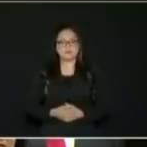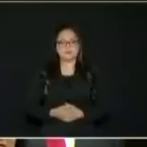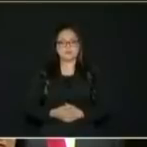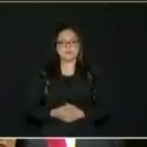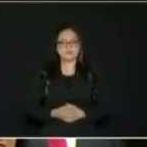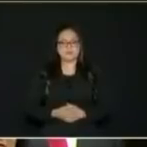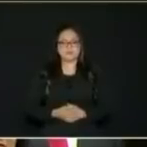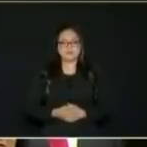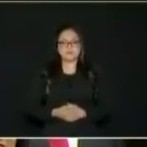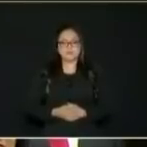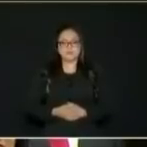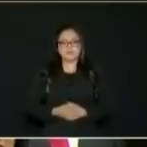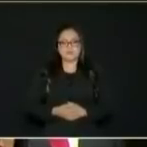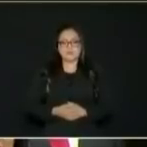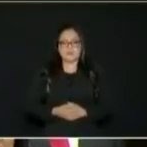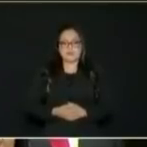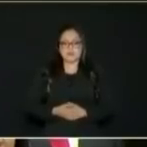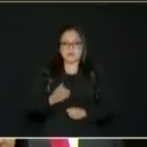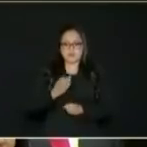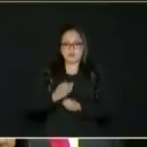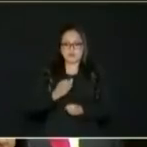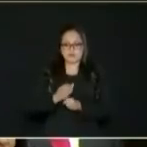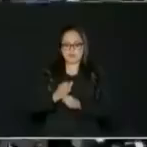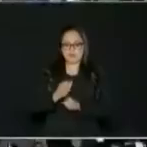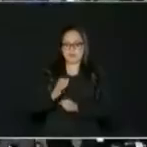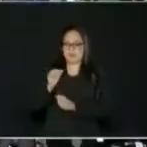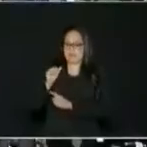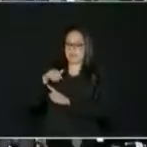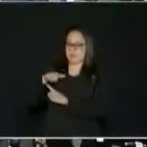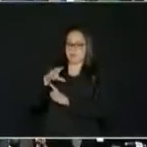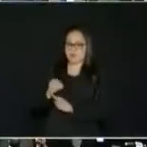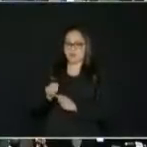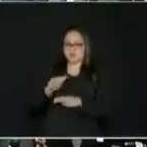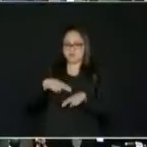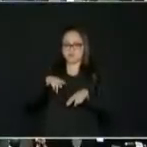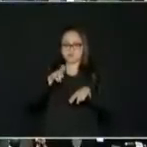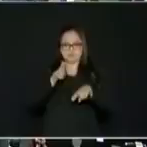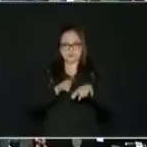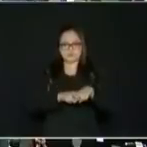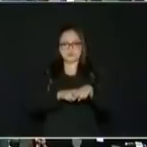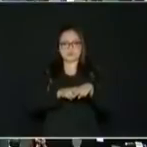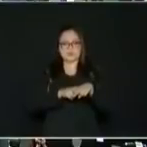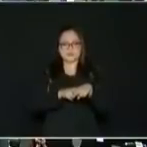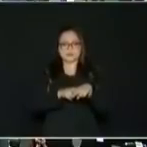esperando que Andrés Manuel López Obrador tome asiento.